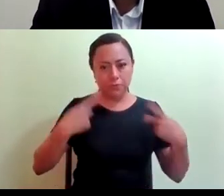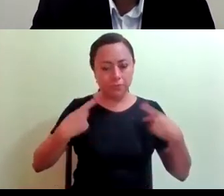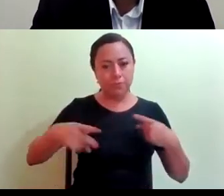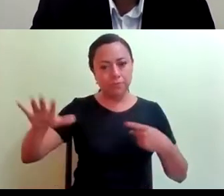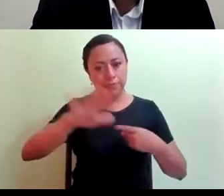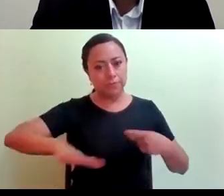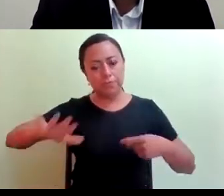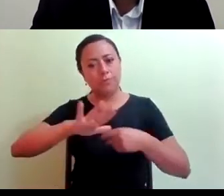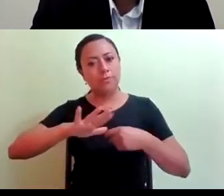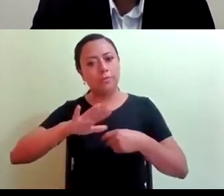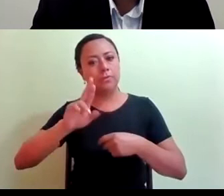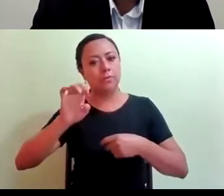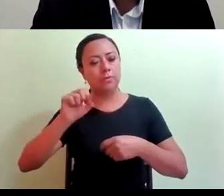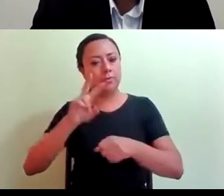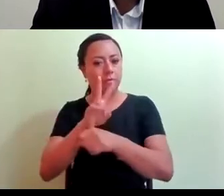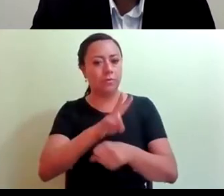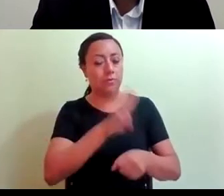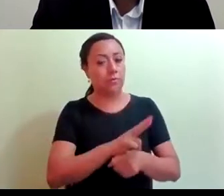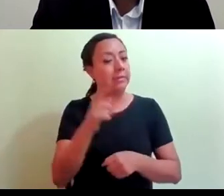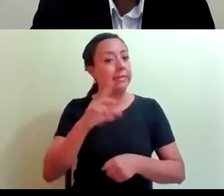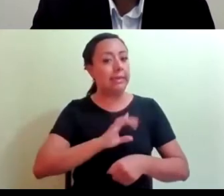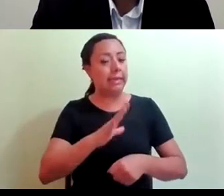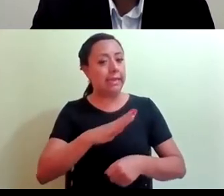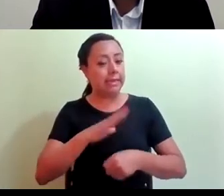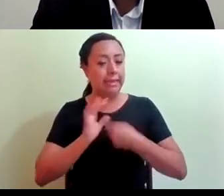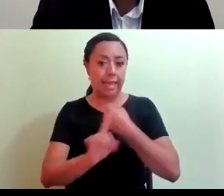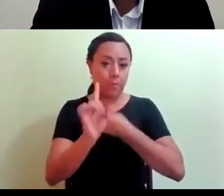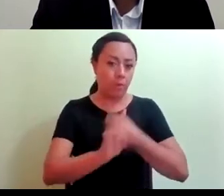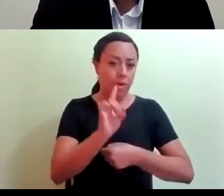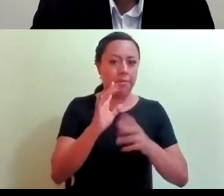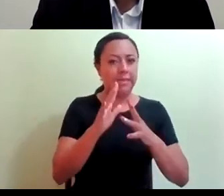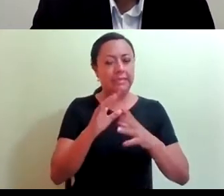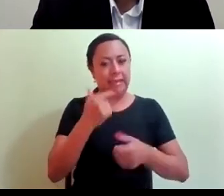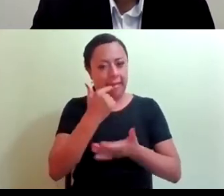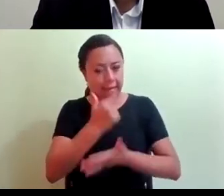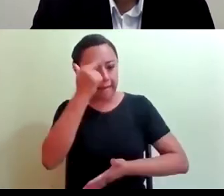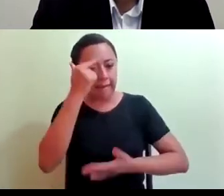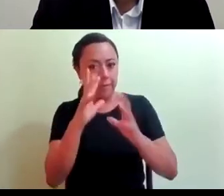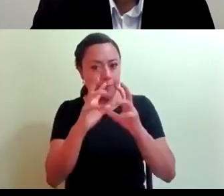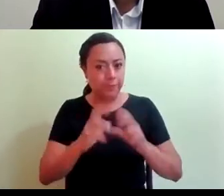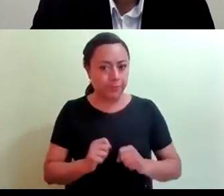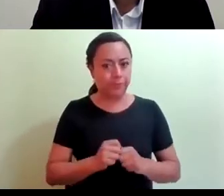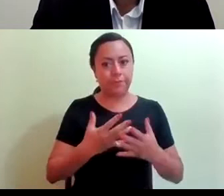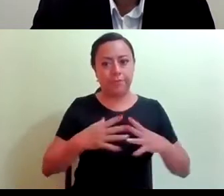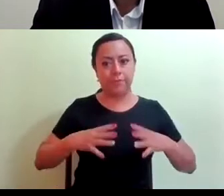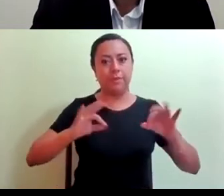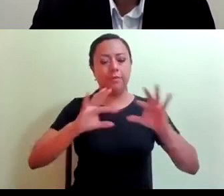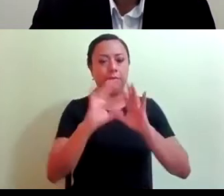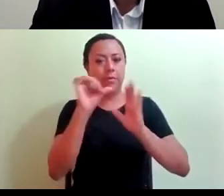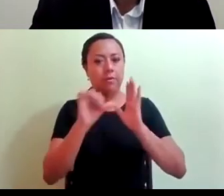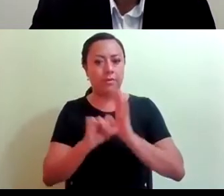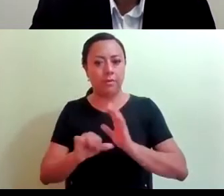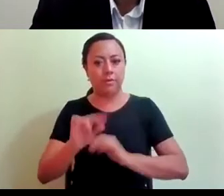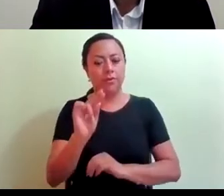resguardo que cuenten con problemas crónico-degenerativos. Al respecto, la Oficialía Mayor, con fundamento en lo dispuesto en los artículos 89,